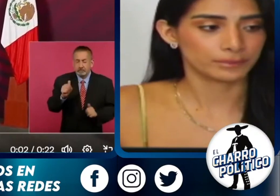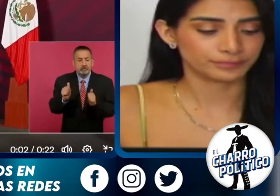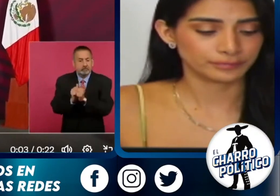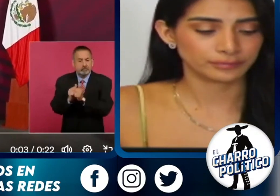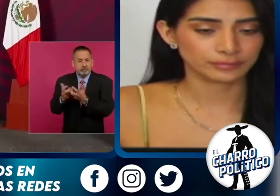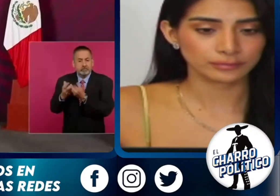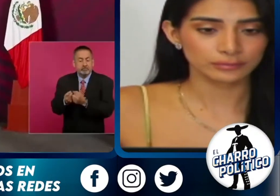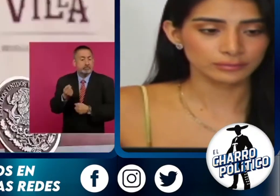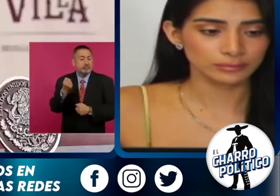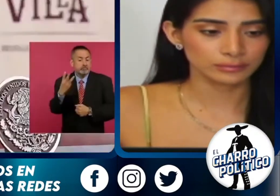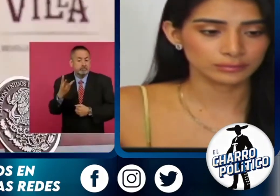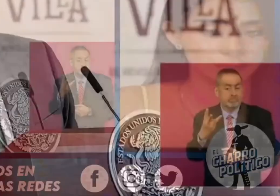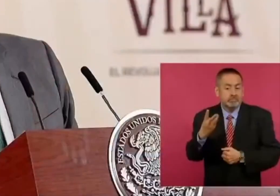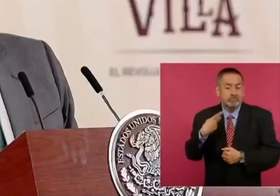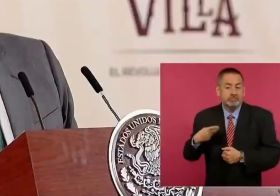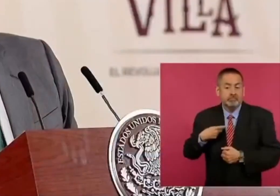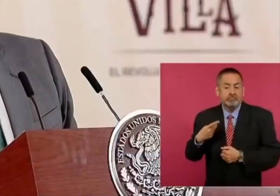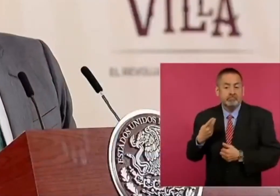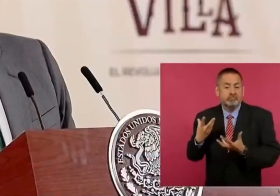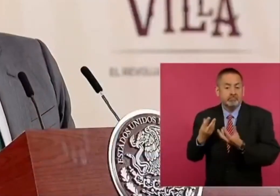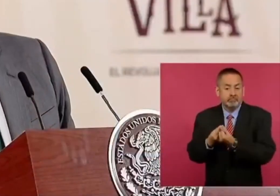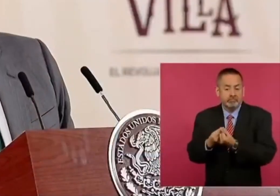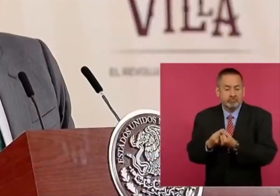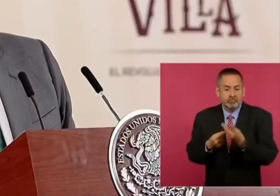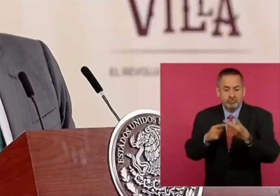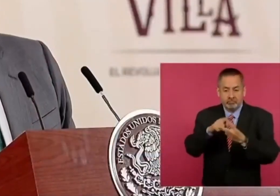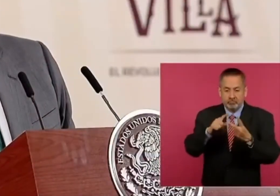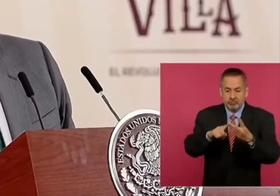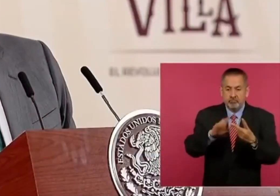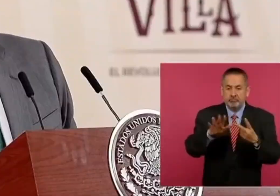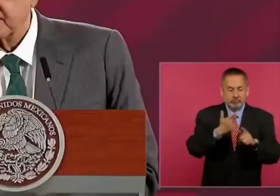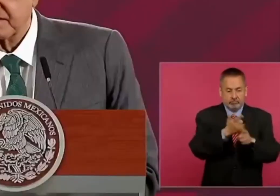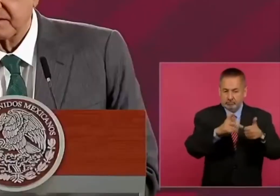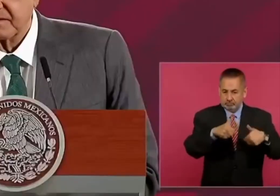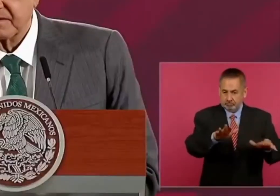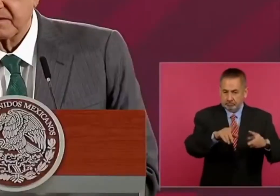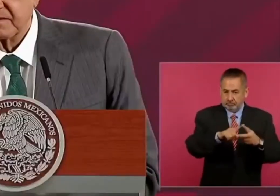de tres personas. Dos fueron liberadas.